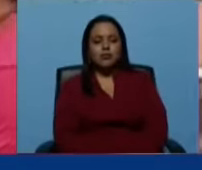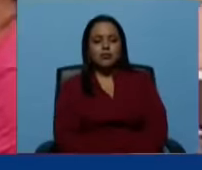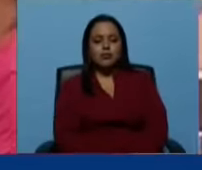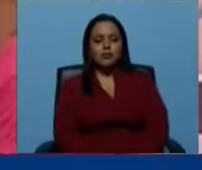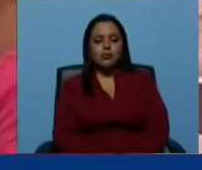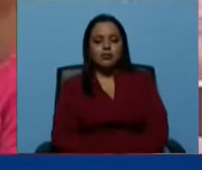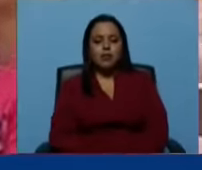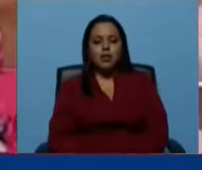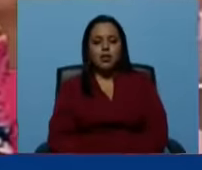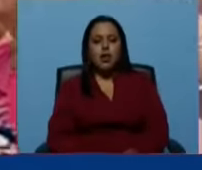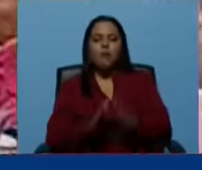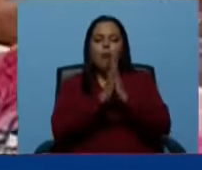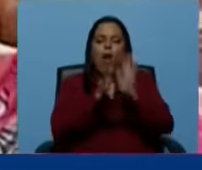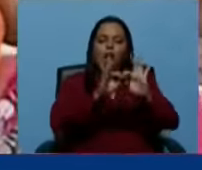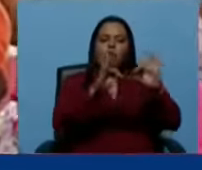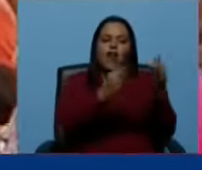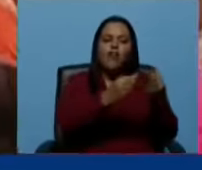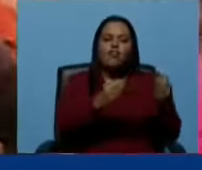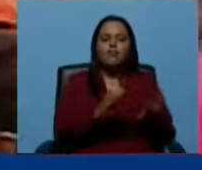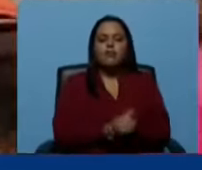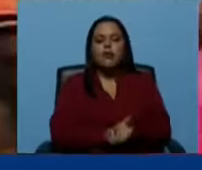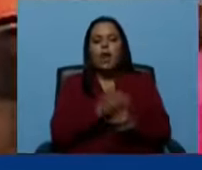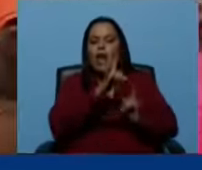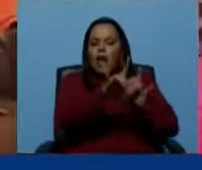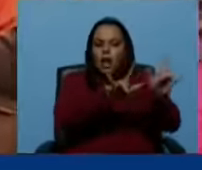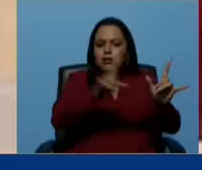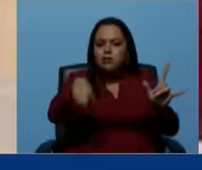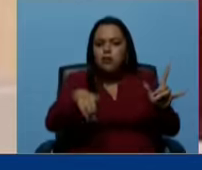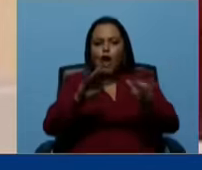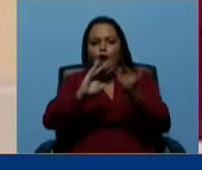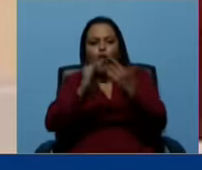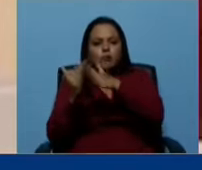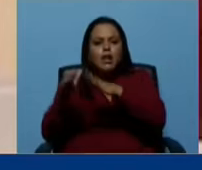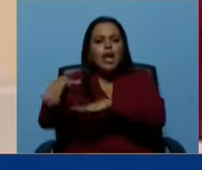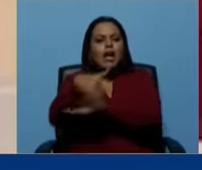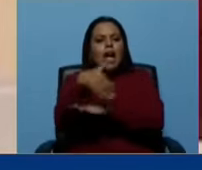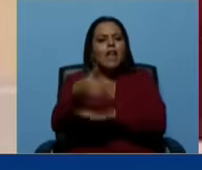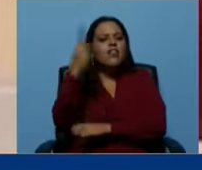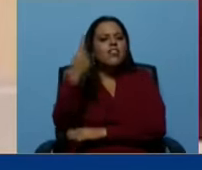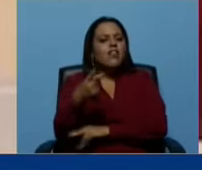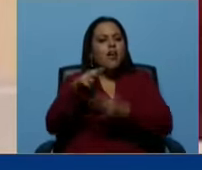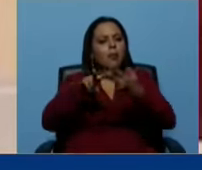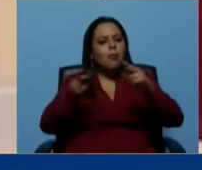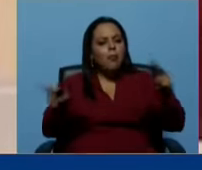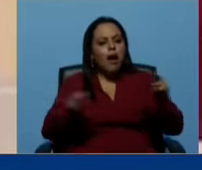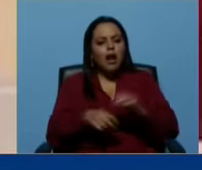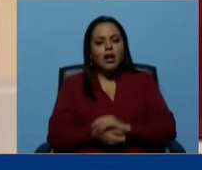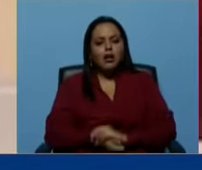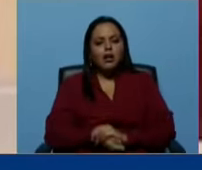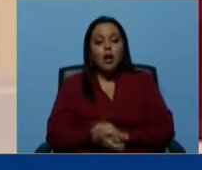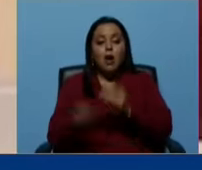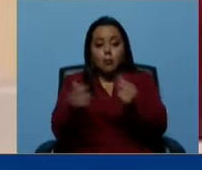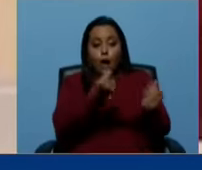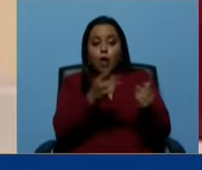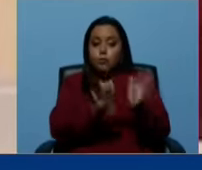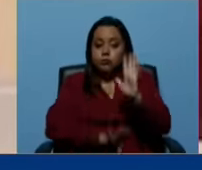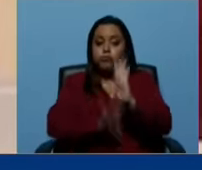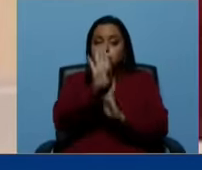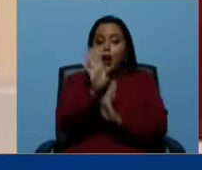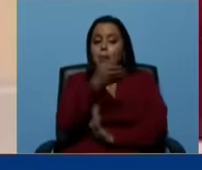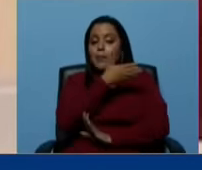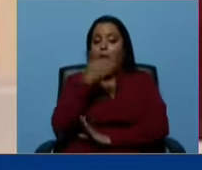Quieran a su familia, a su comunidad, para que las calles estén en paz, para que la economía mejore,